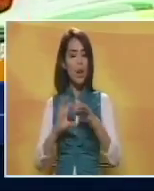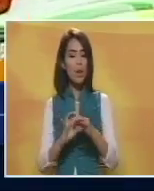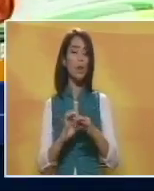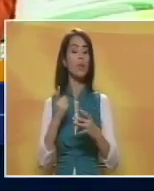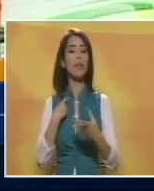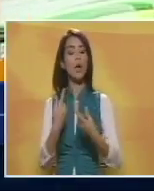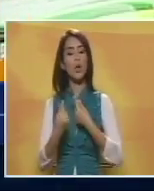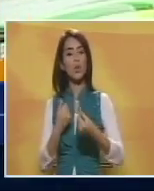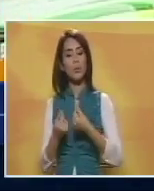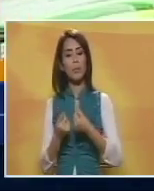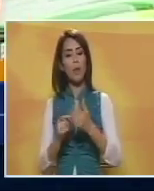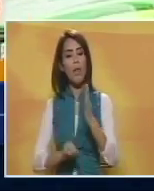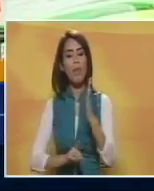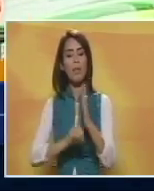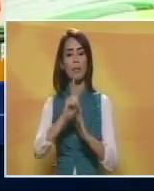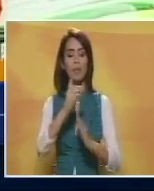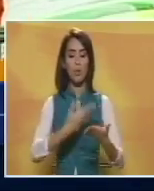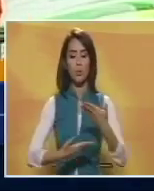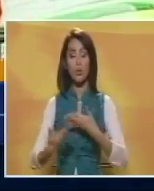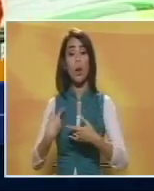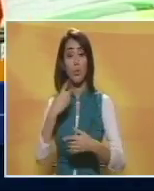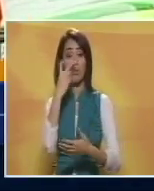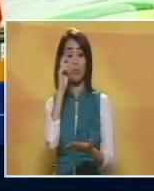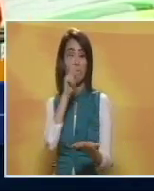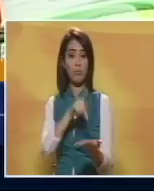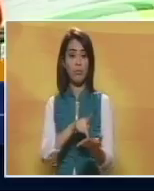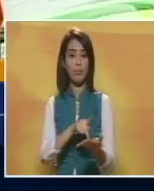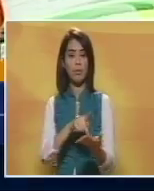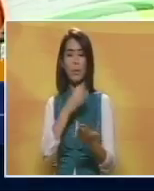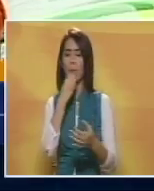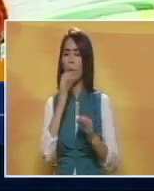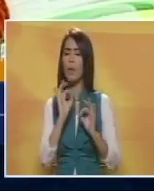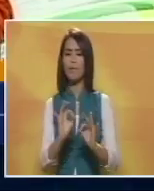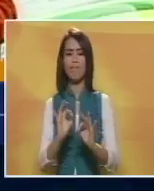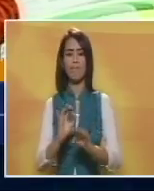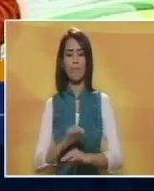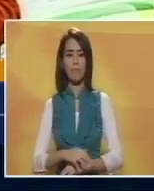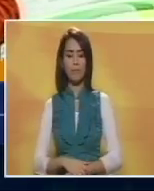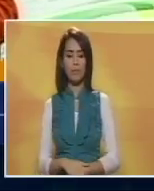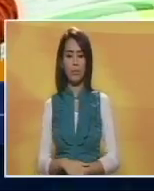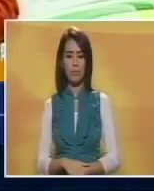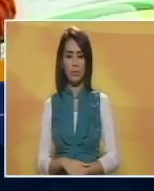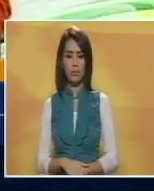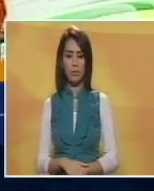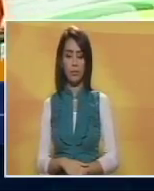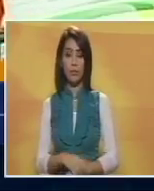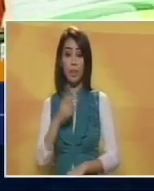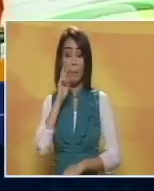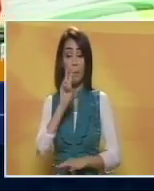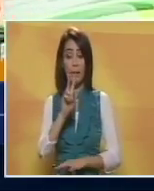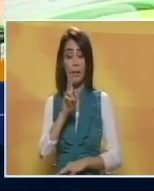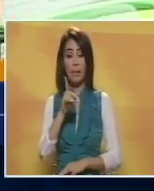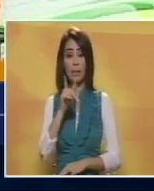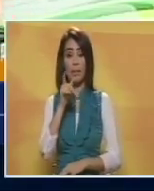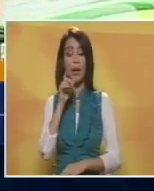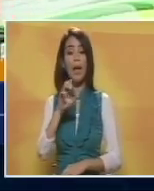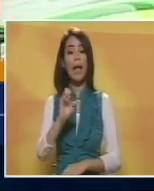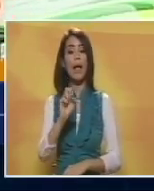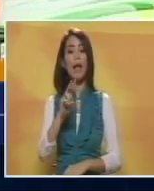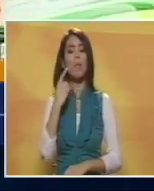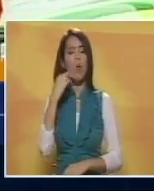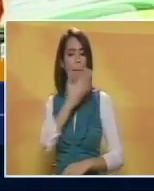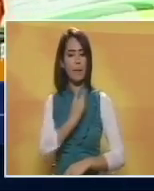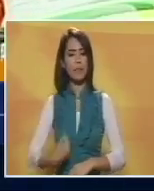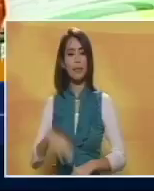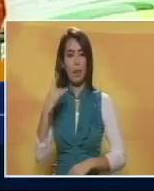económica comercial de desarrollo compartido. Ha sido una visita muy fructífera. Vi que el compañero Evo Morales ha llegado